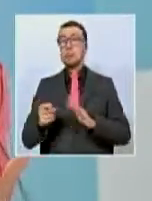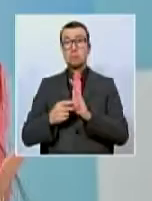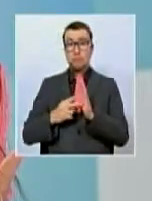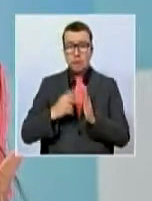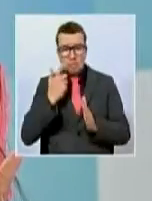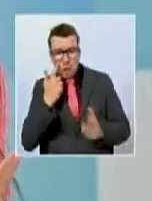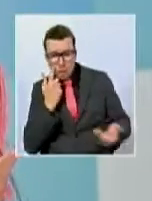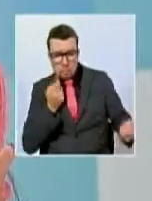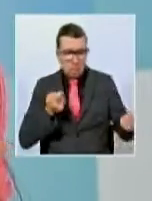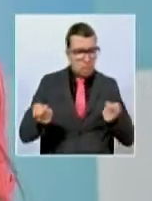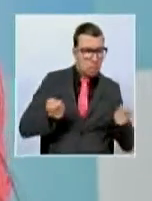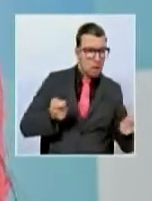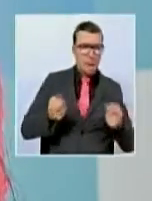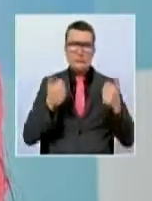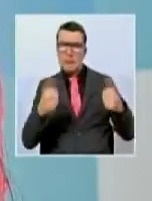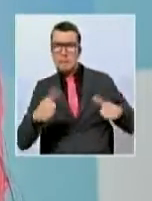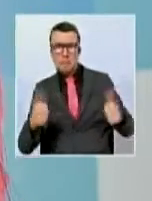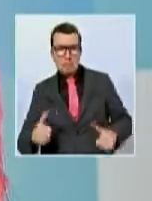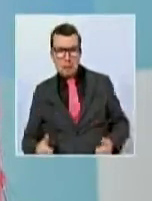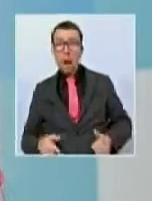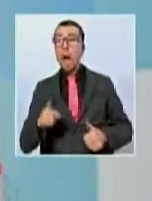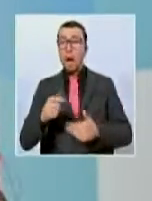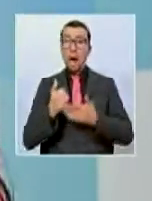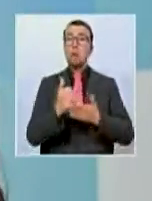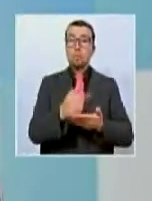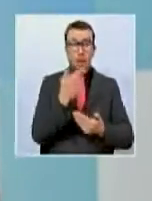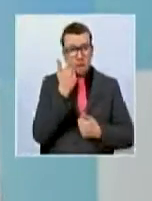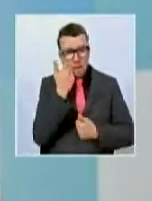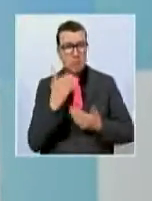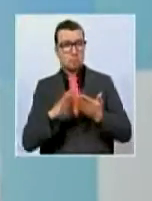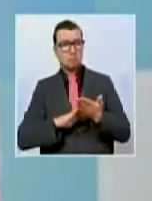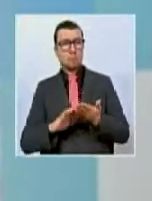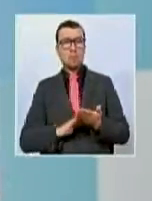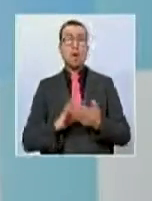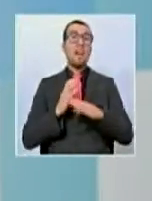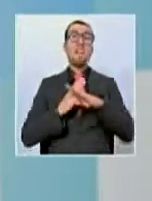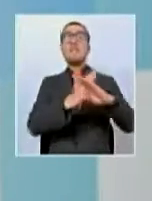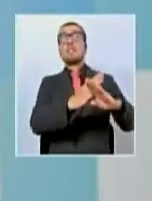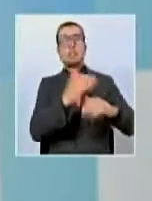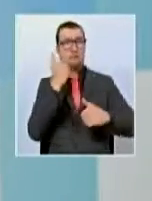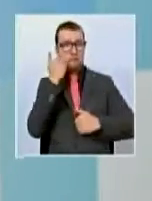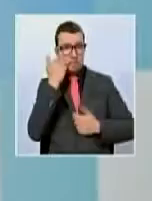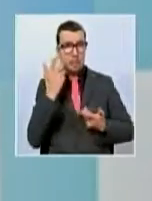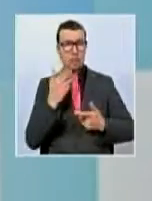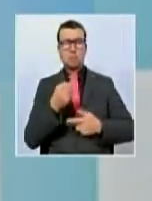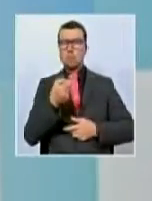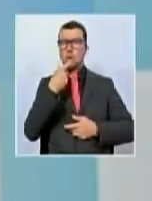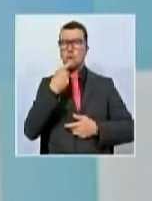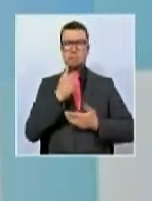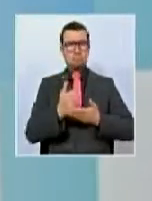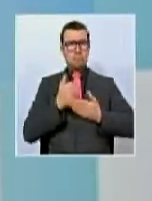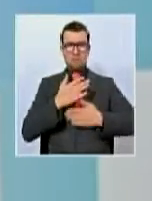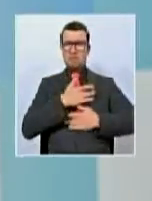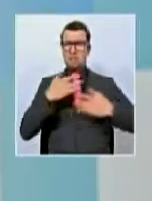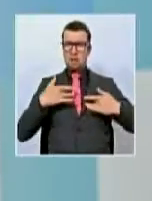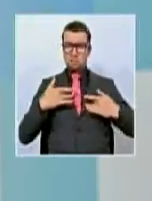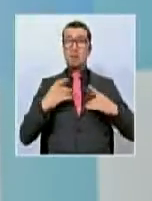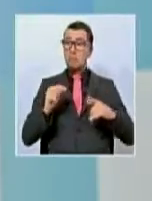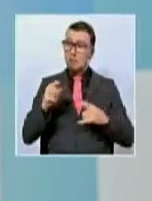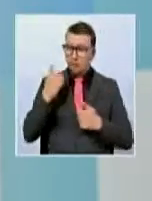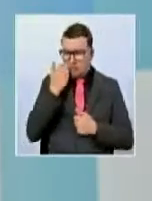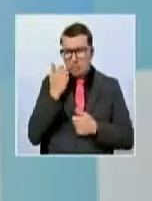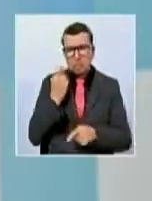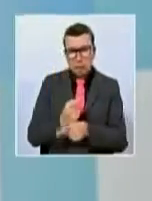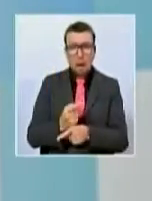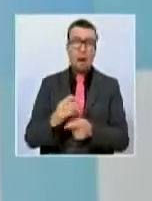preventiva también para curar enfermedades, para evitar, perdón, enfermedades, y en otro aspecto pueden curar algunas otras enfermedades